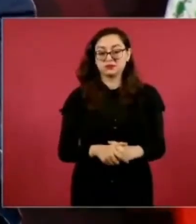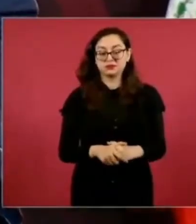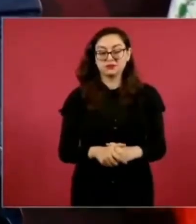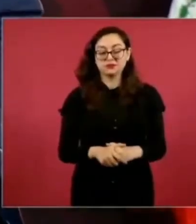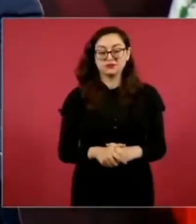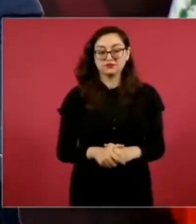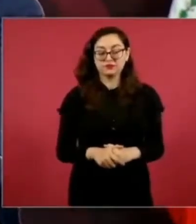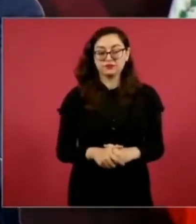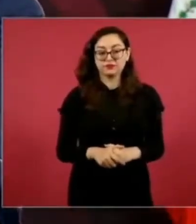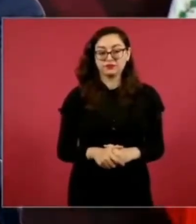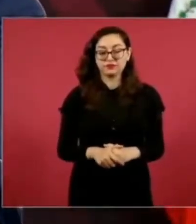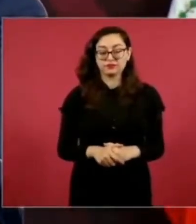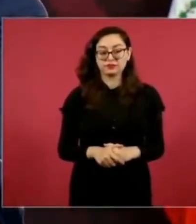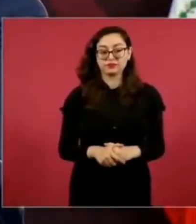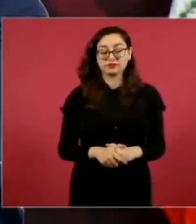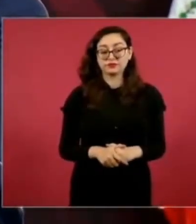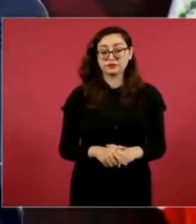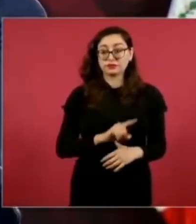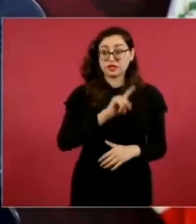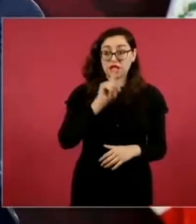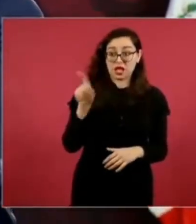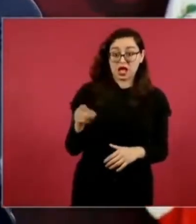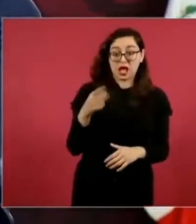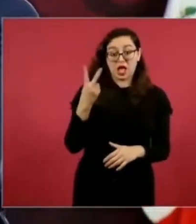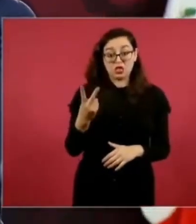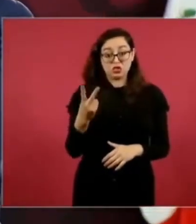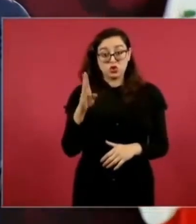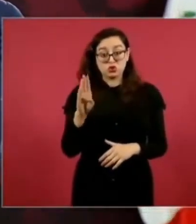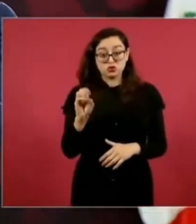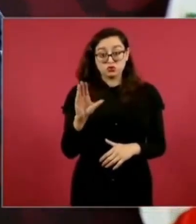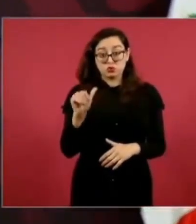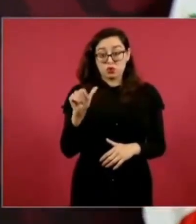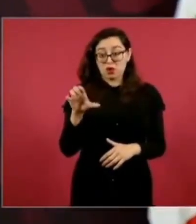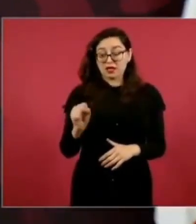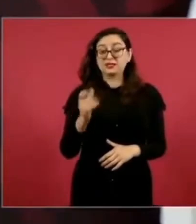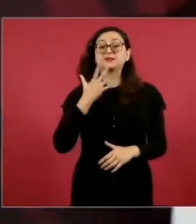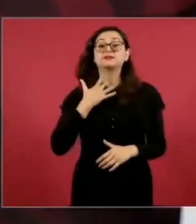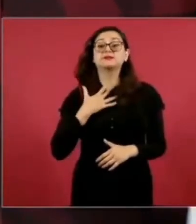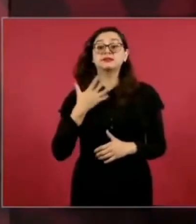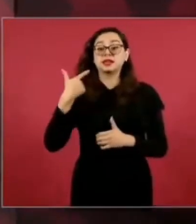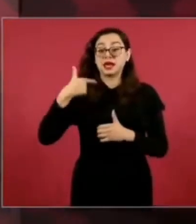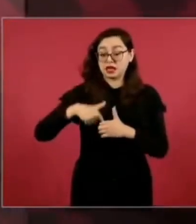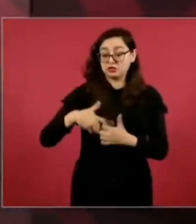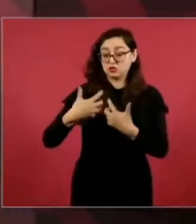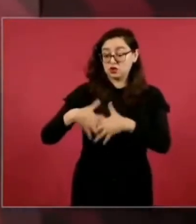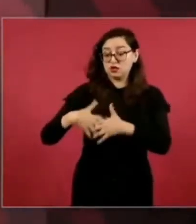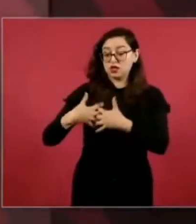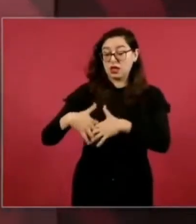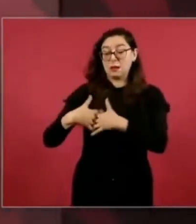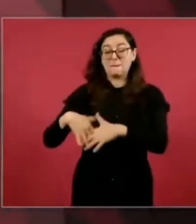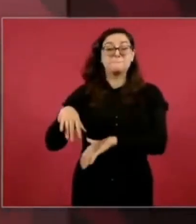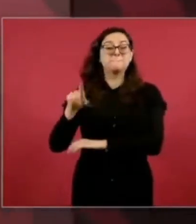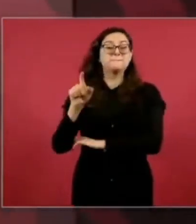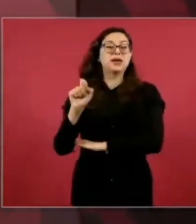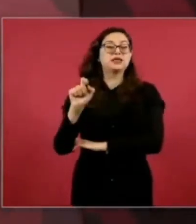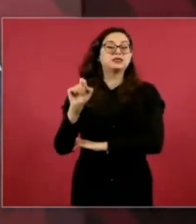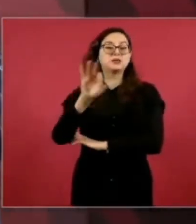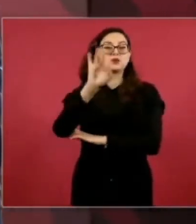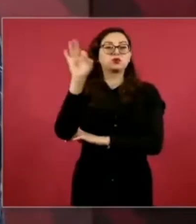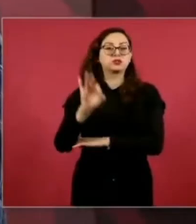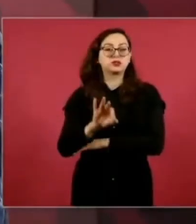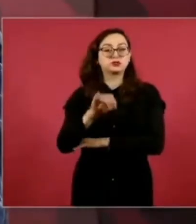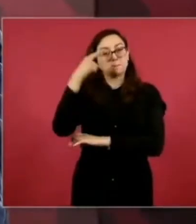Nada más la refinería de Dos Bocas significa producir el 20% de la gasolina que